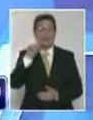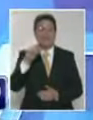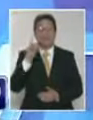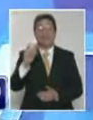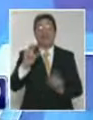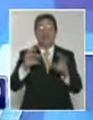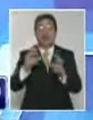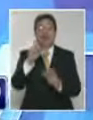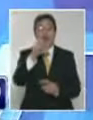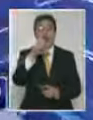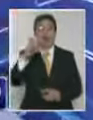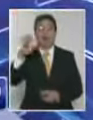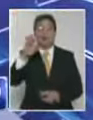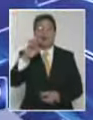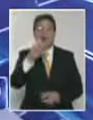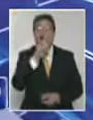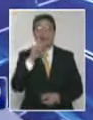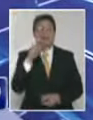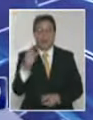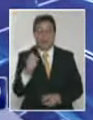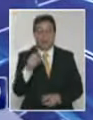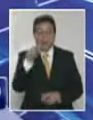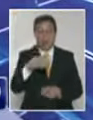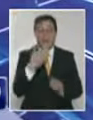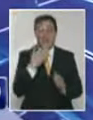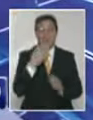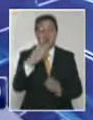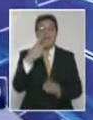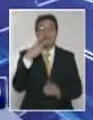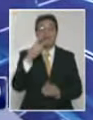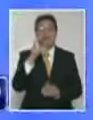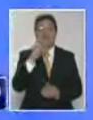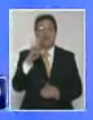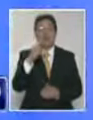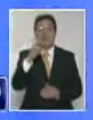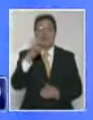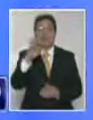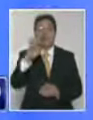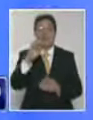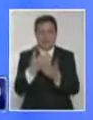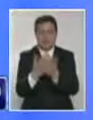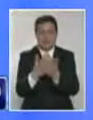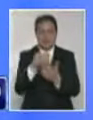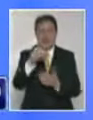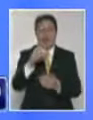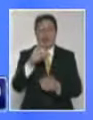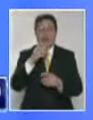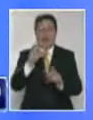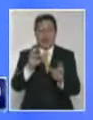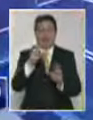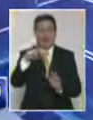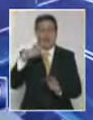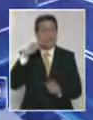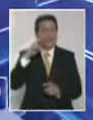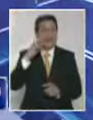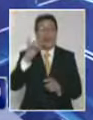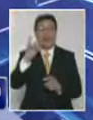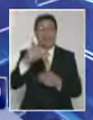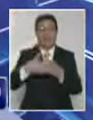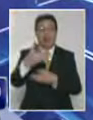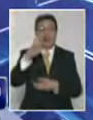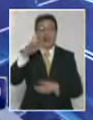Cooperativa. Sí. También está con nosotros don Víctor Pérez Cotapa, también ex periodista de Radio Minería y del Mercurio. Sí. Y Jorge